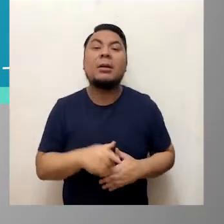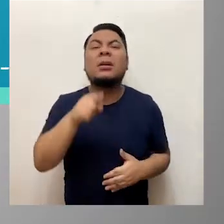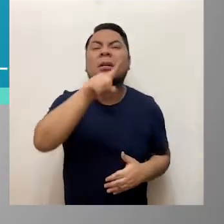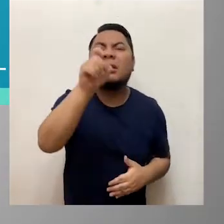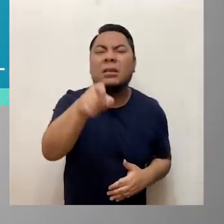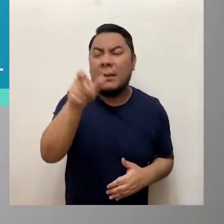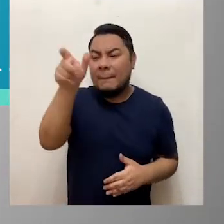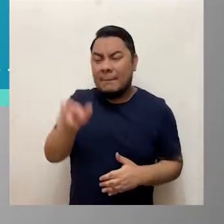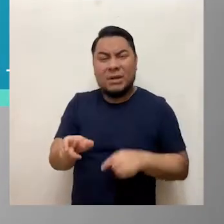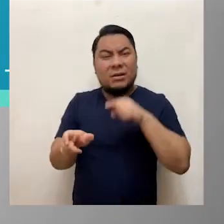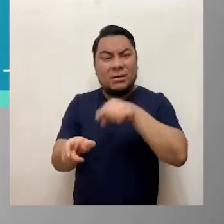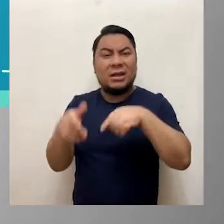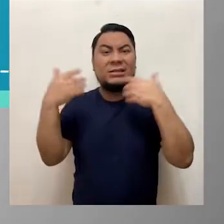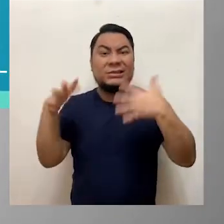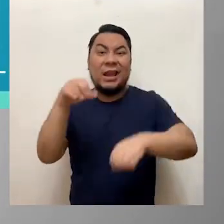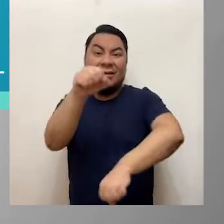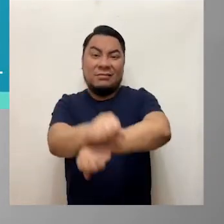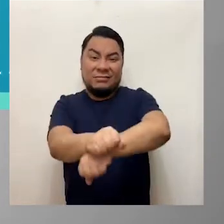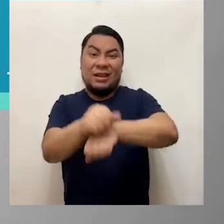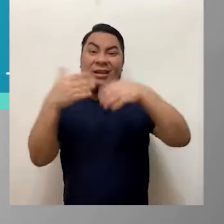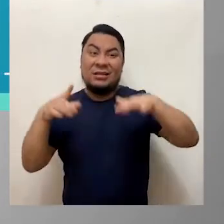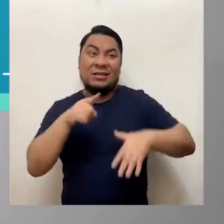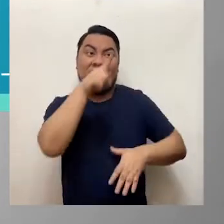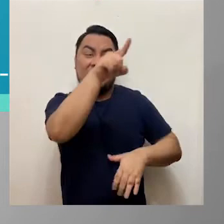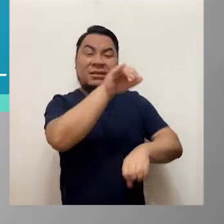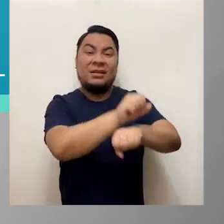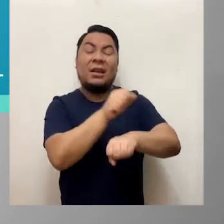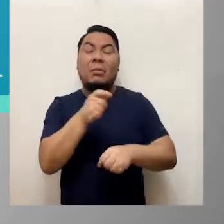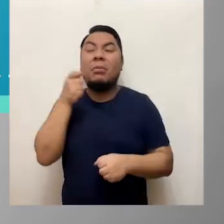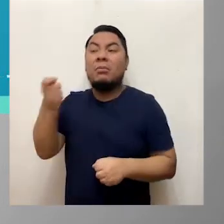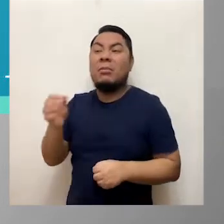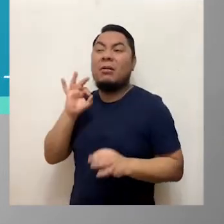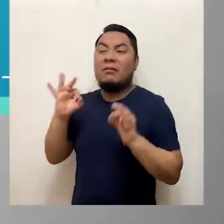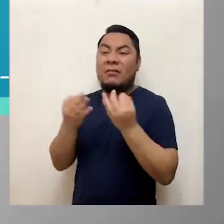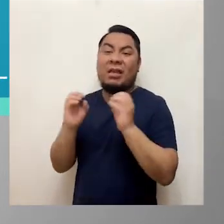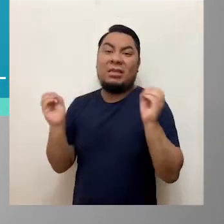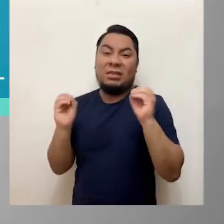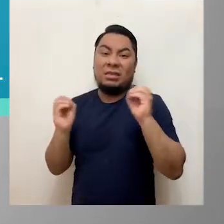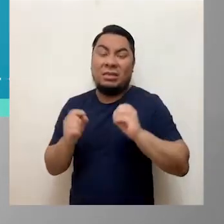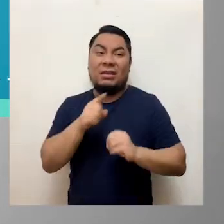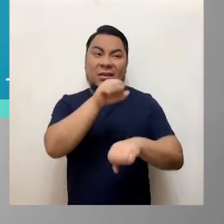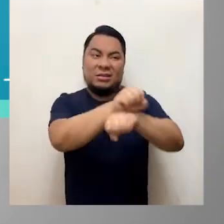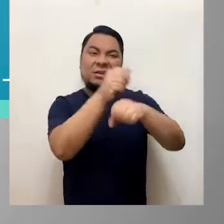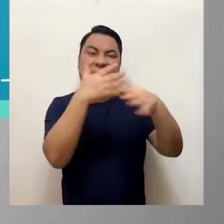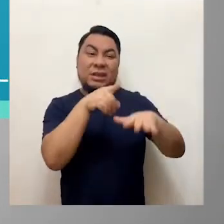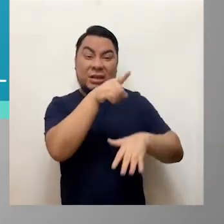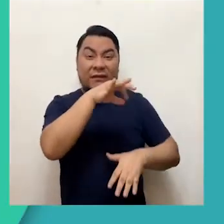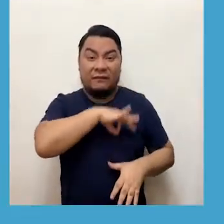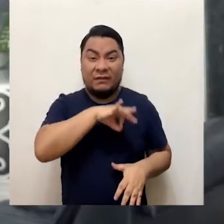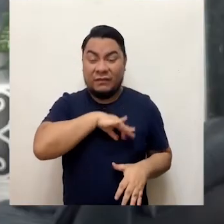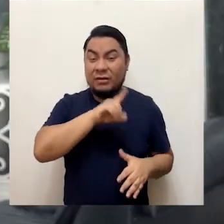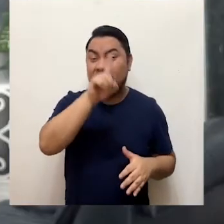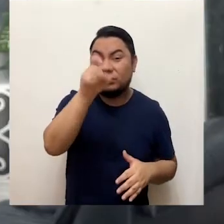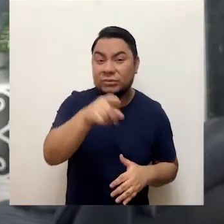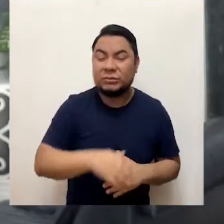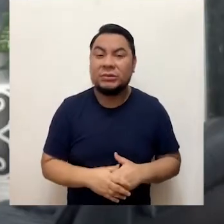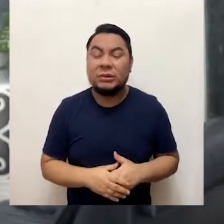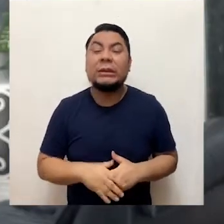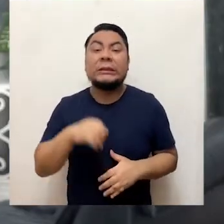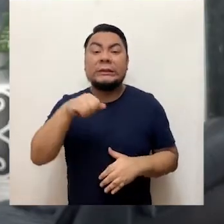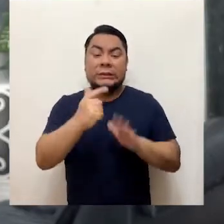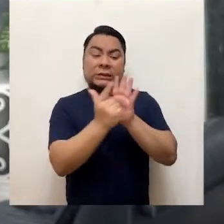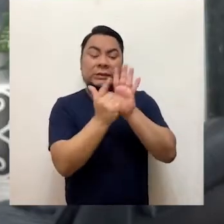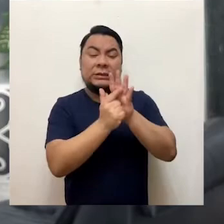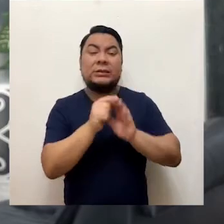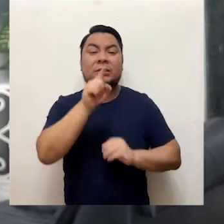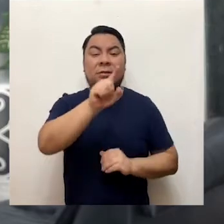persona que viene cumpliendo una pena por el delito de omisión a la asistencia familiar puede alcanzar algún tipo de beneficio? Sí, el